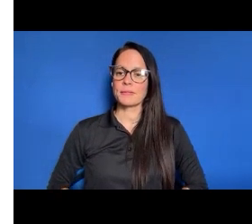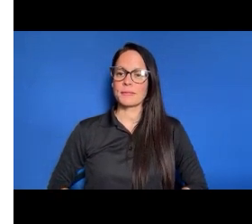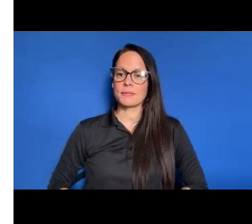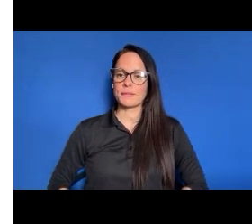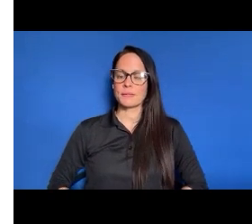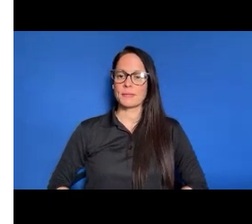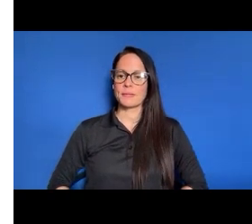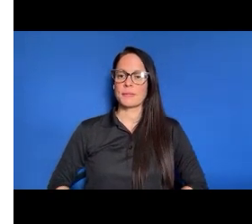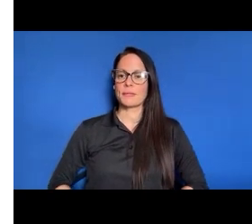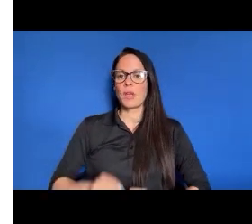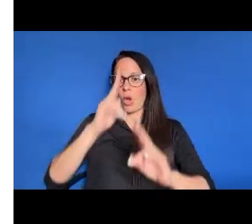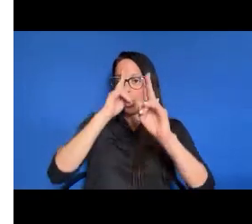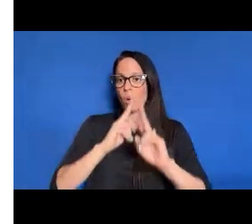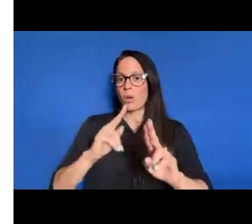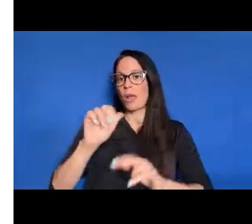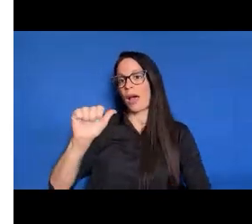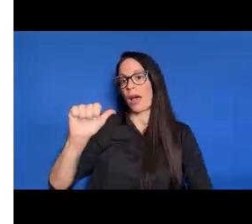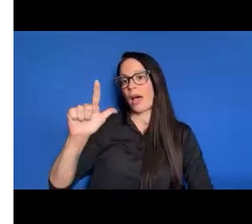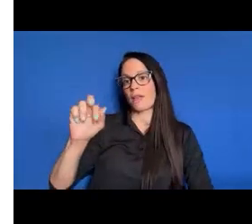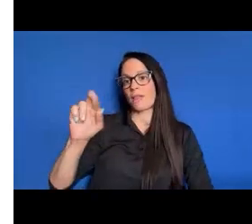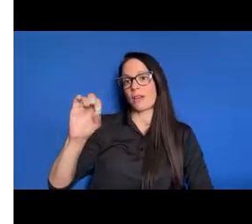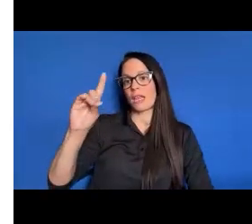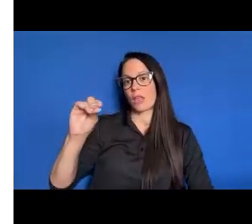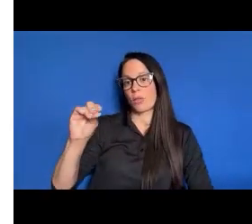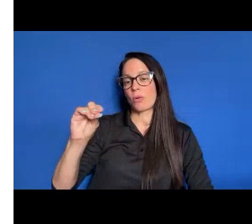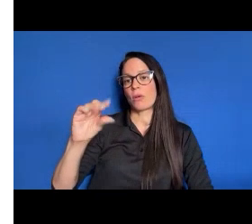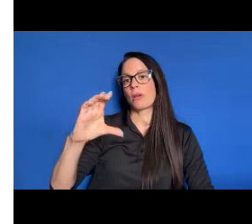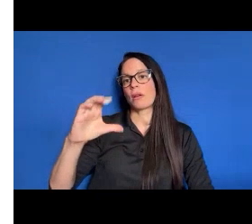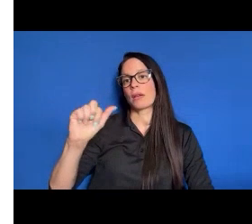Honorable Alfredo Carrión, o su representante.